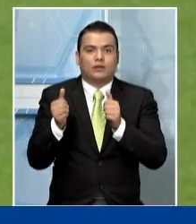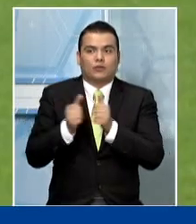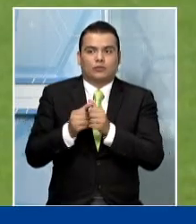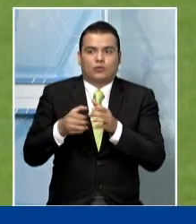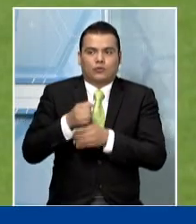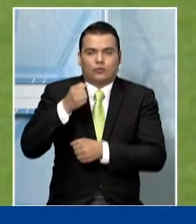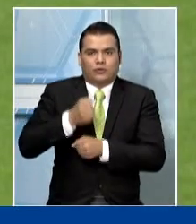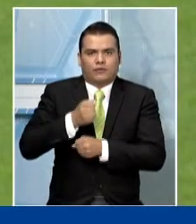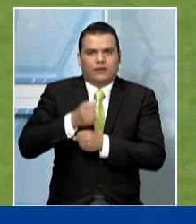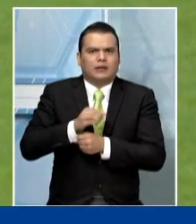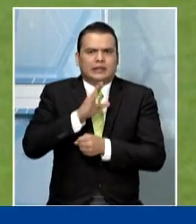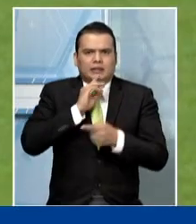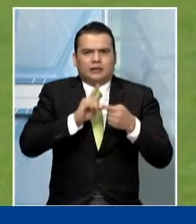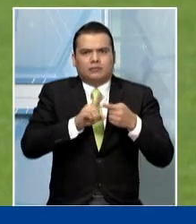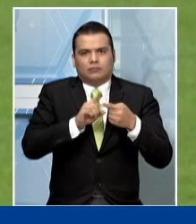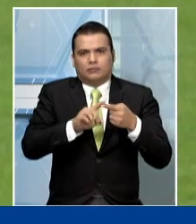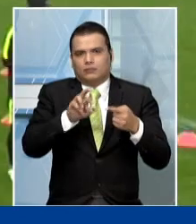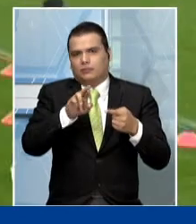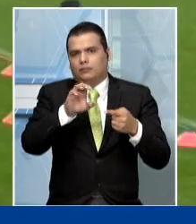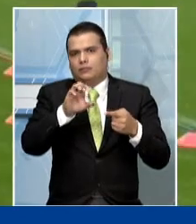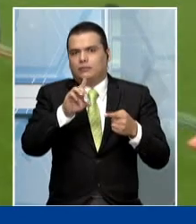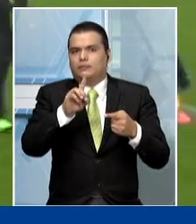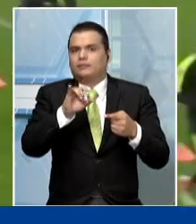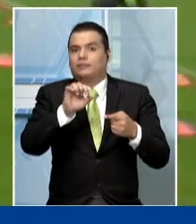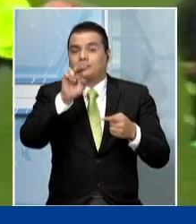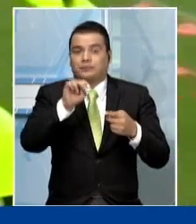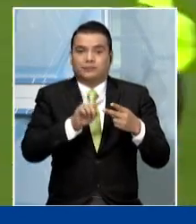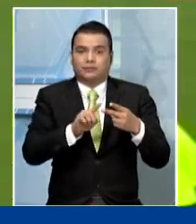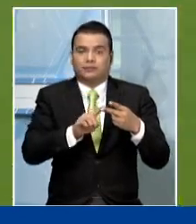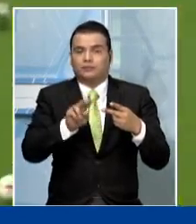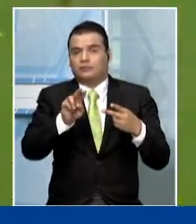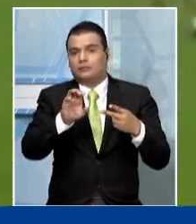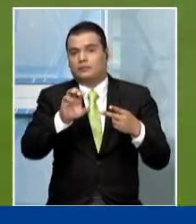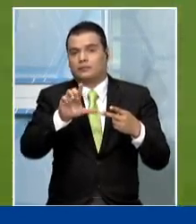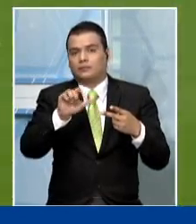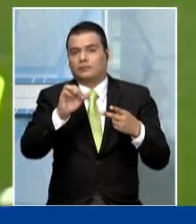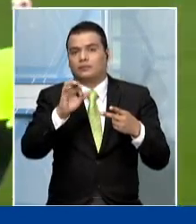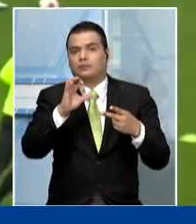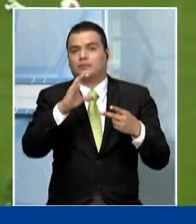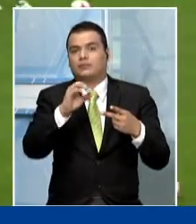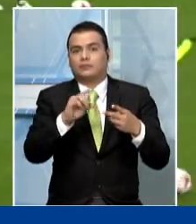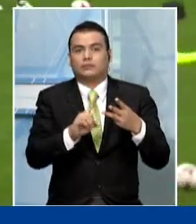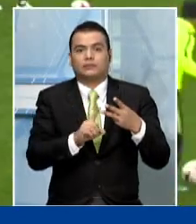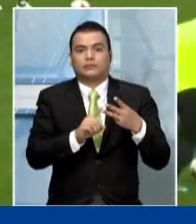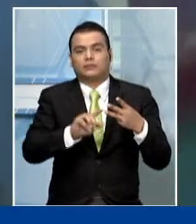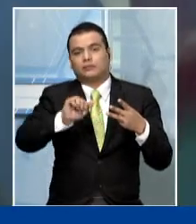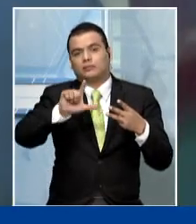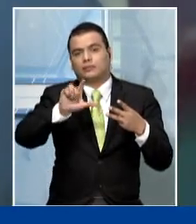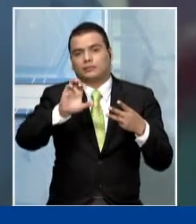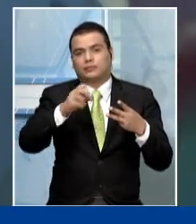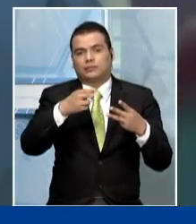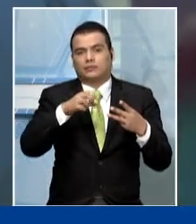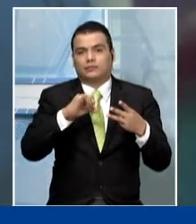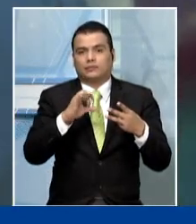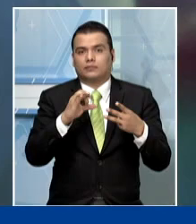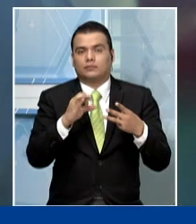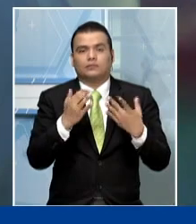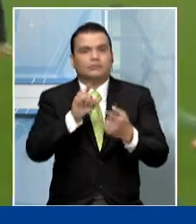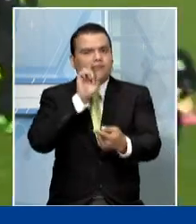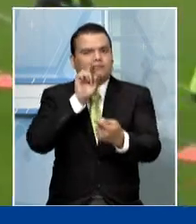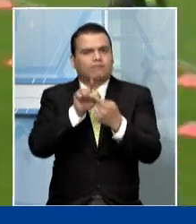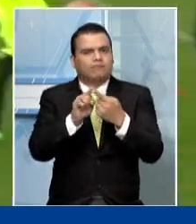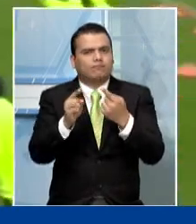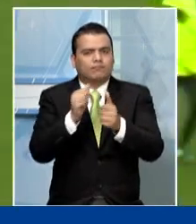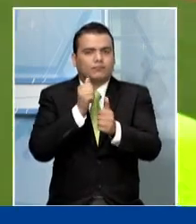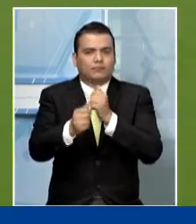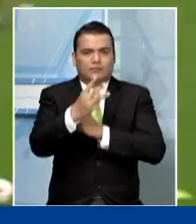los vallecaucanos bernardo redín y carlos eduardo velasco en la preparación física también en el cuerpo técnico estará alexis mendoza con la meta de clasificar